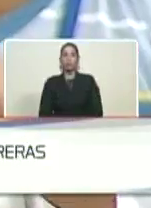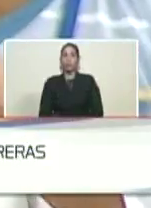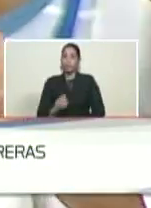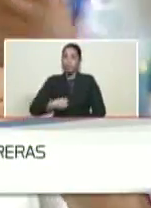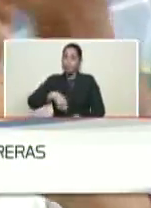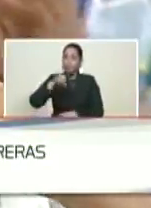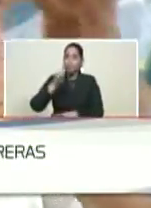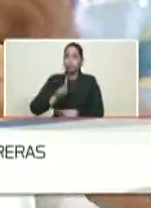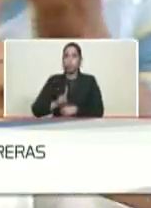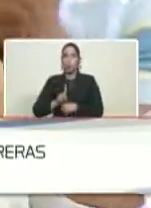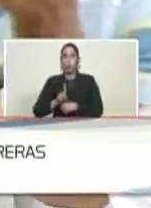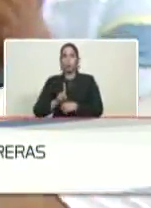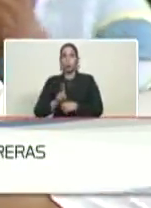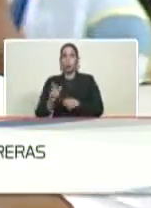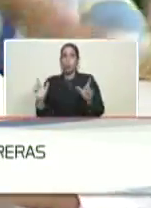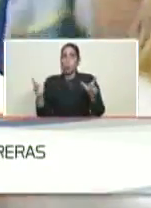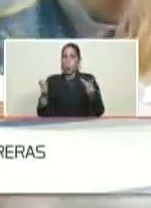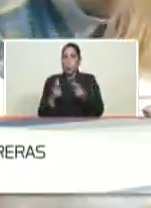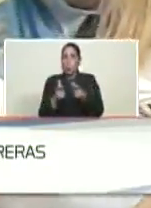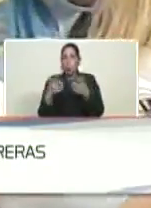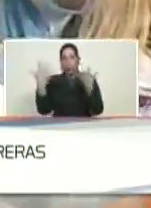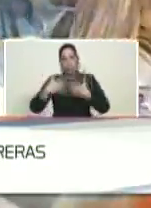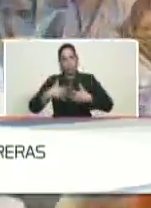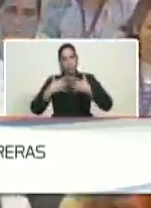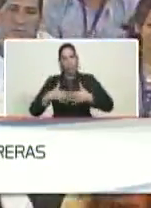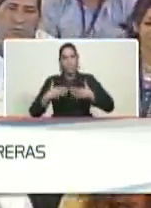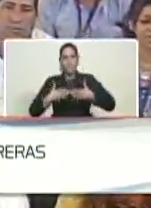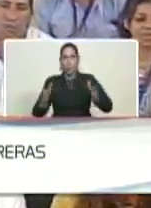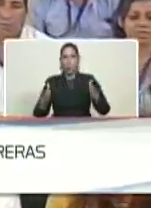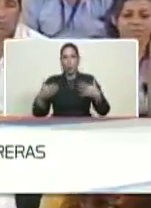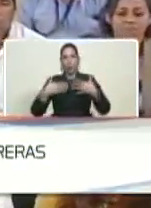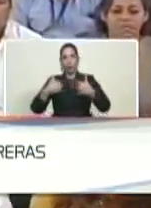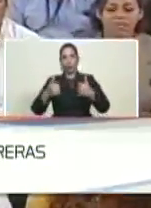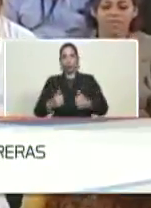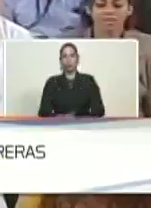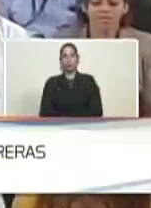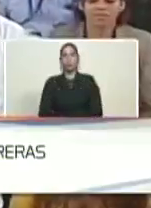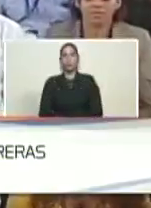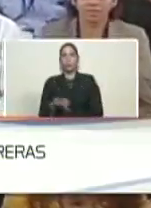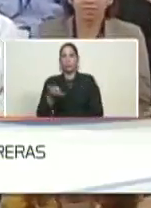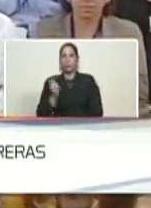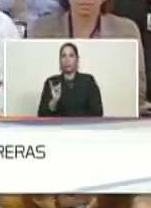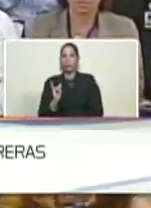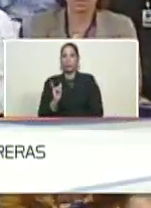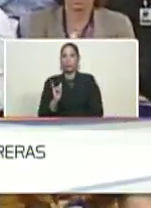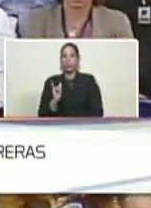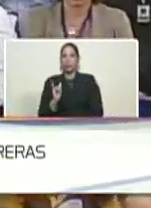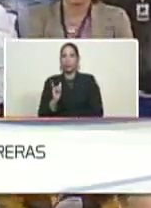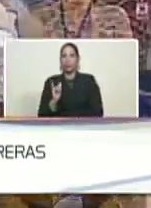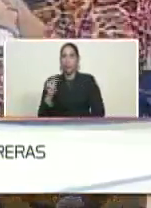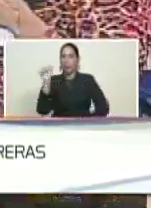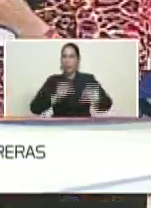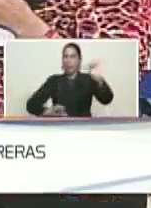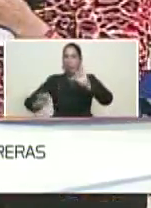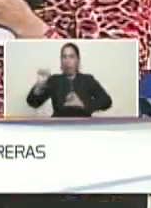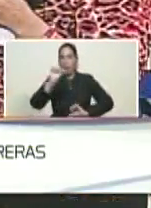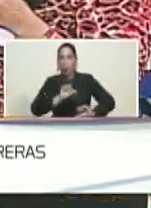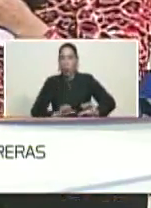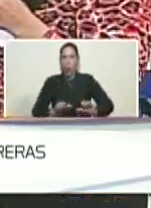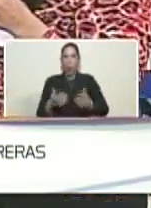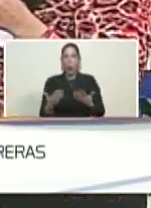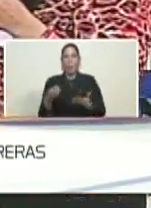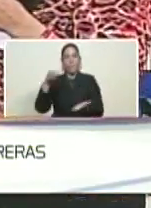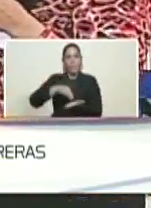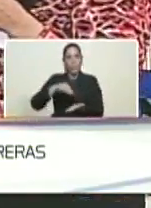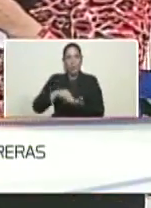del conglomerado de empresas públicas del sector salud, como lo tenemos actualmente, Laboratorios Miranda, Quimbiotec,